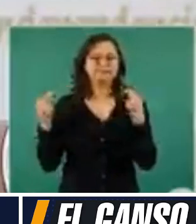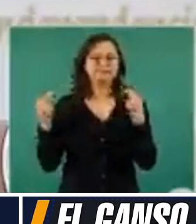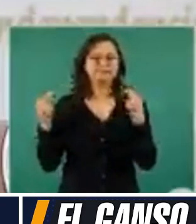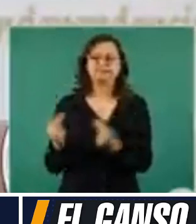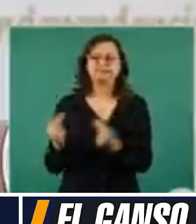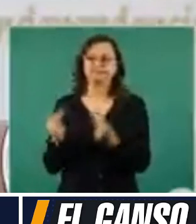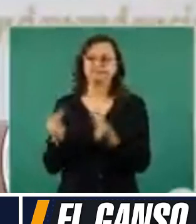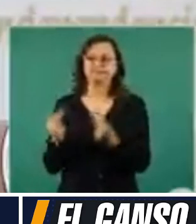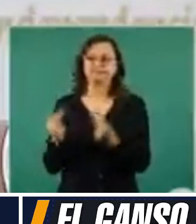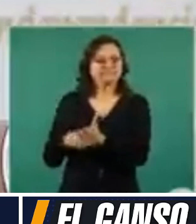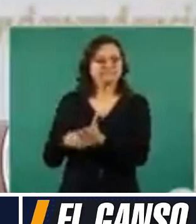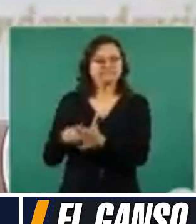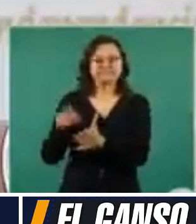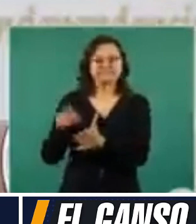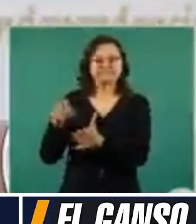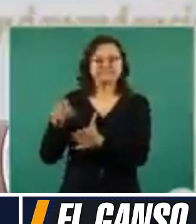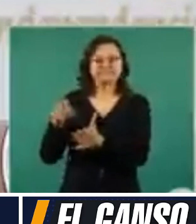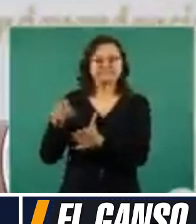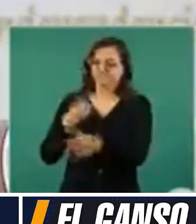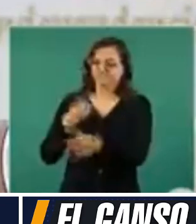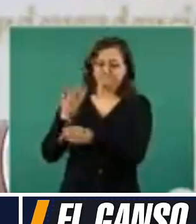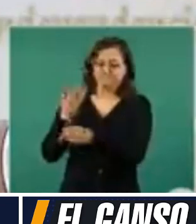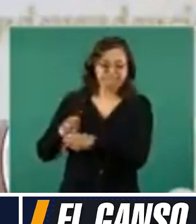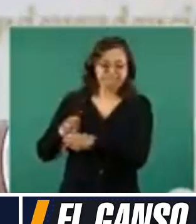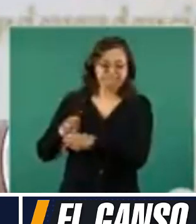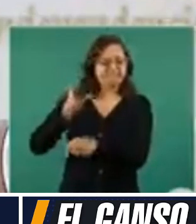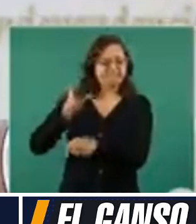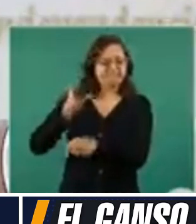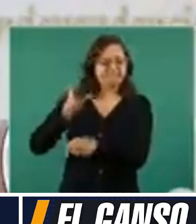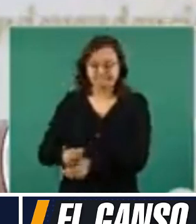todo vinculado con las elecciones